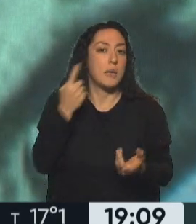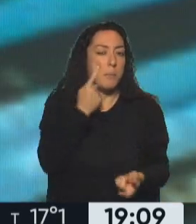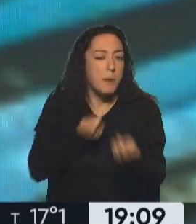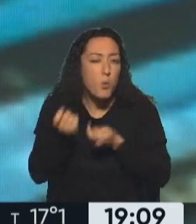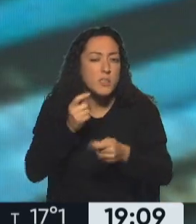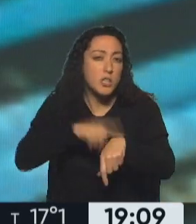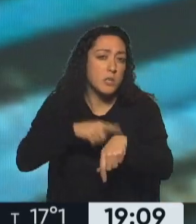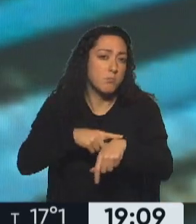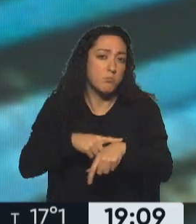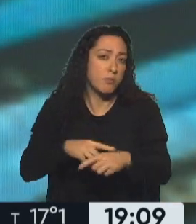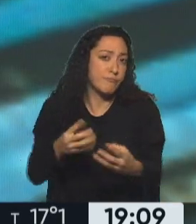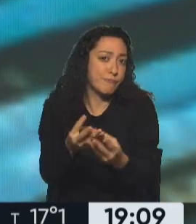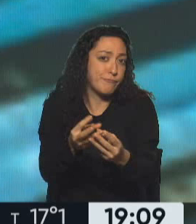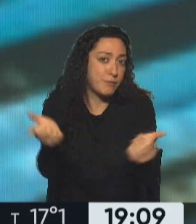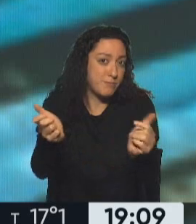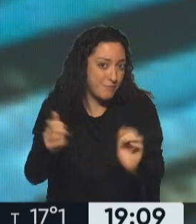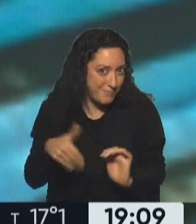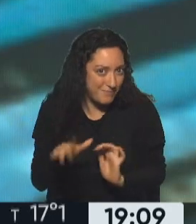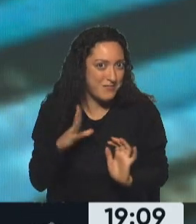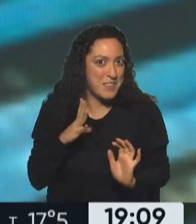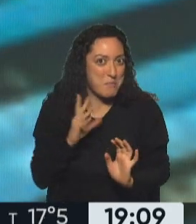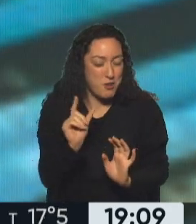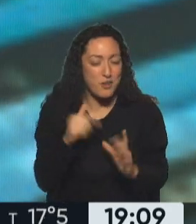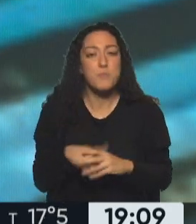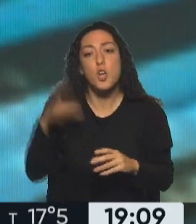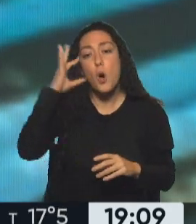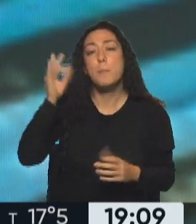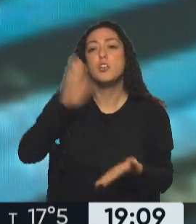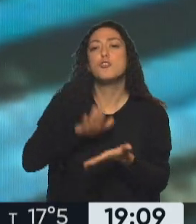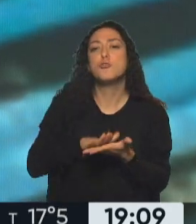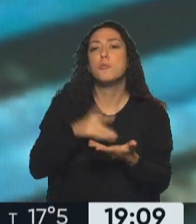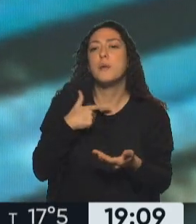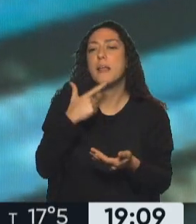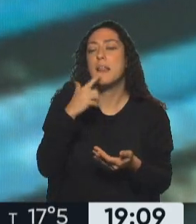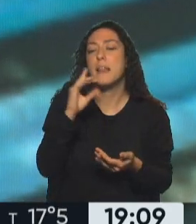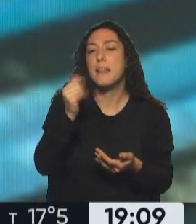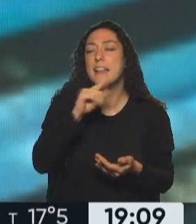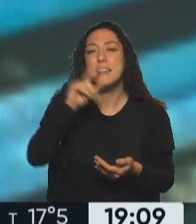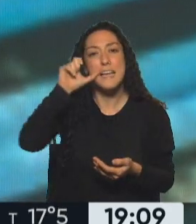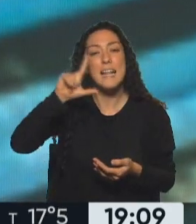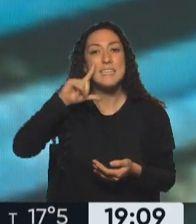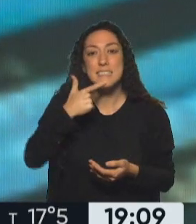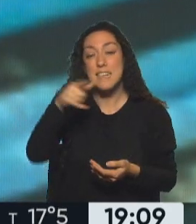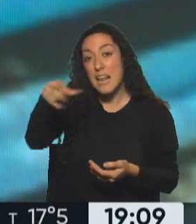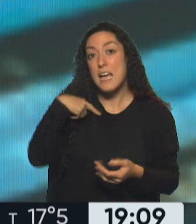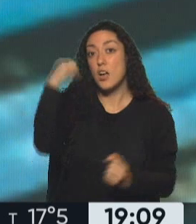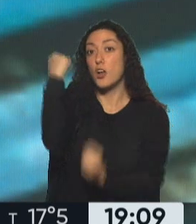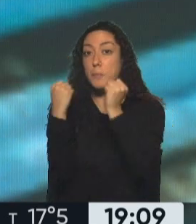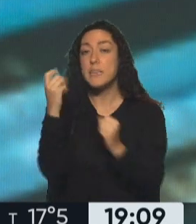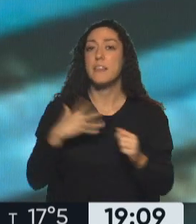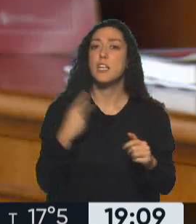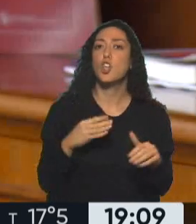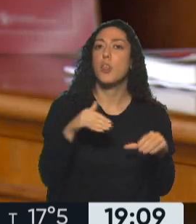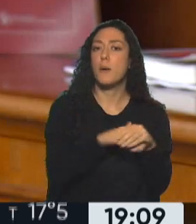queda. No van a tener tanto tiempo. Vamos a escuchar la opinión en este caso de Agustín Datelis, economista, también director del Banco